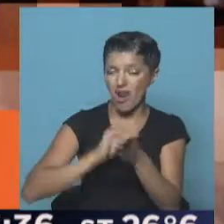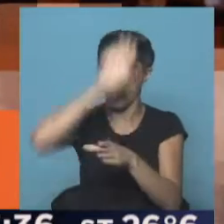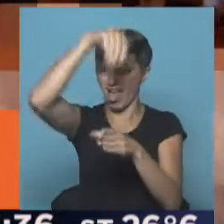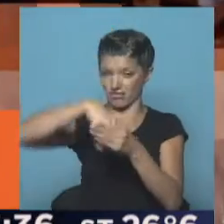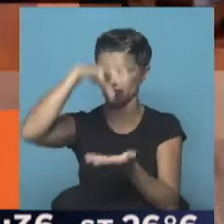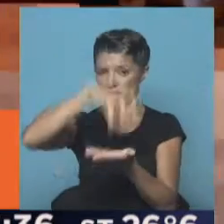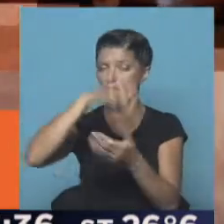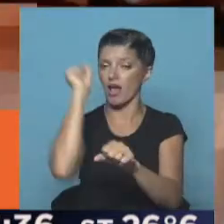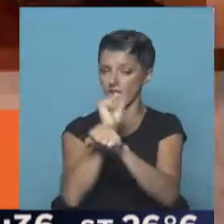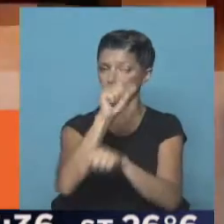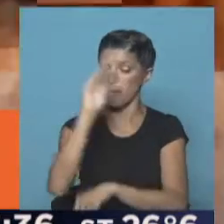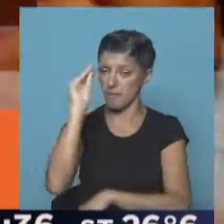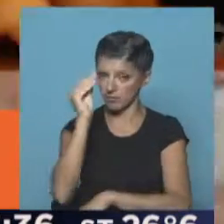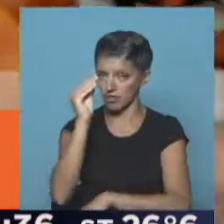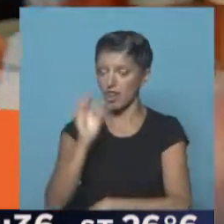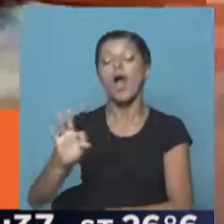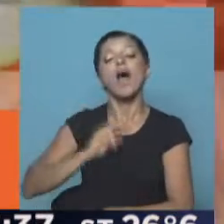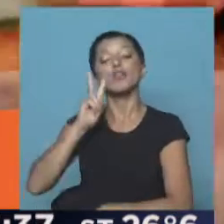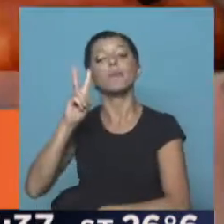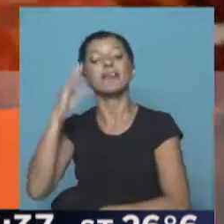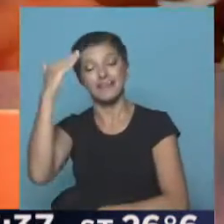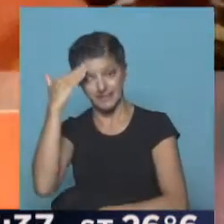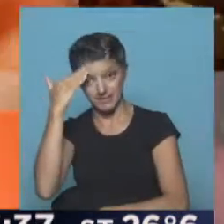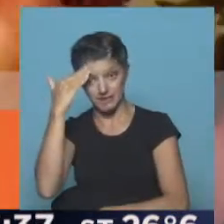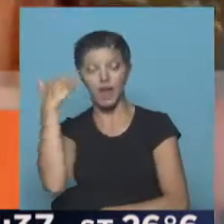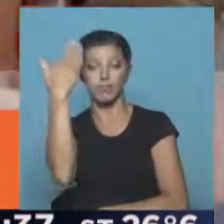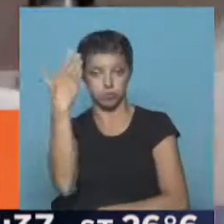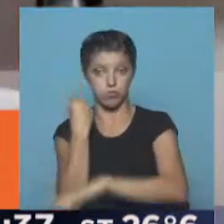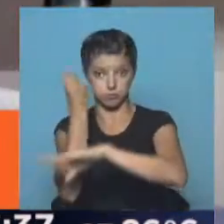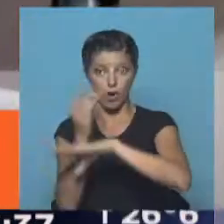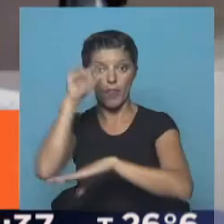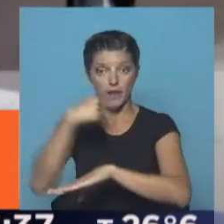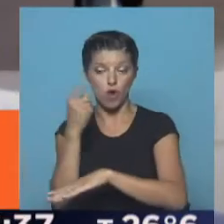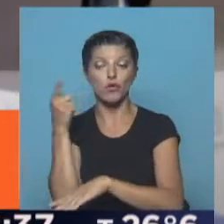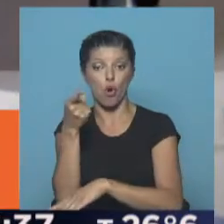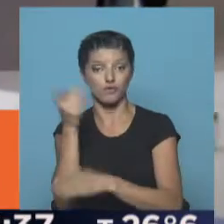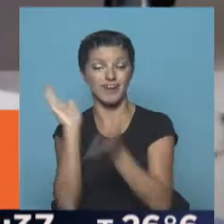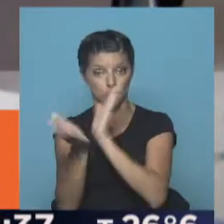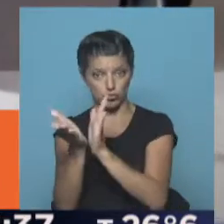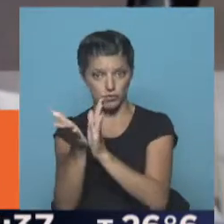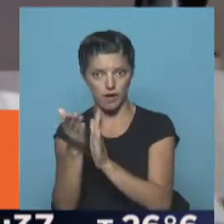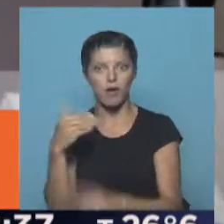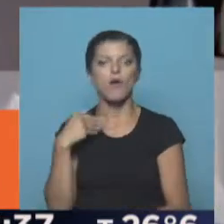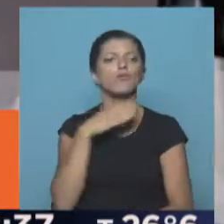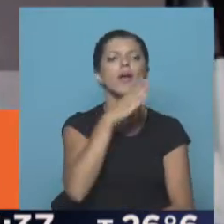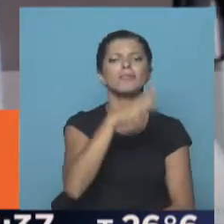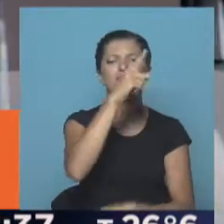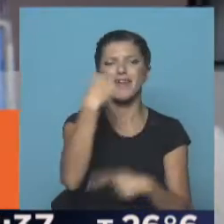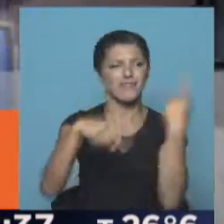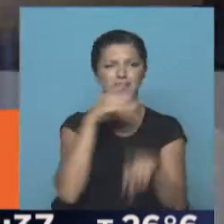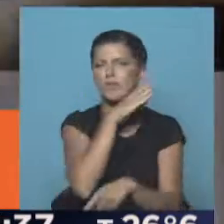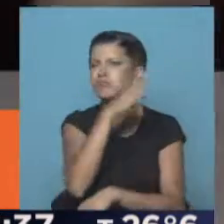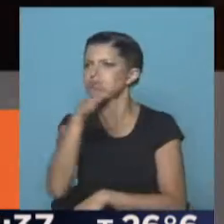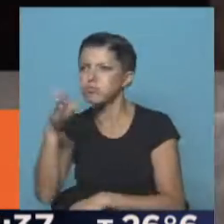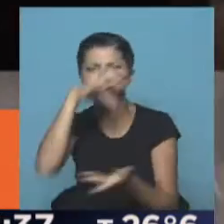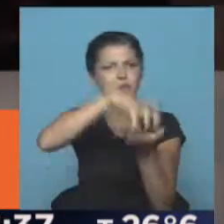brasileñas. Y en 2015, el relator de Naciones Unidas contra la tortura, Juan Méndez, recorrió distintas prisiones y determinó